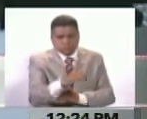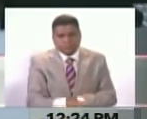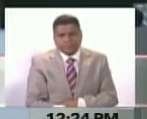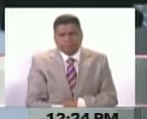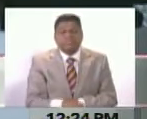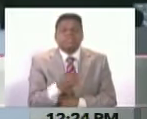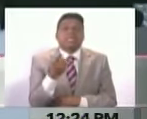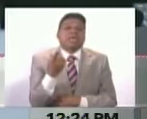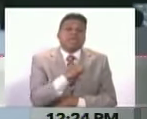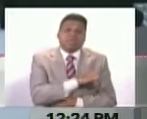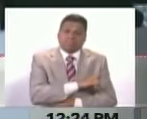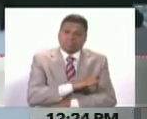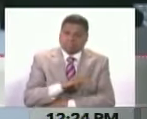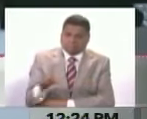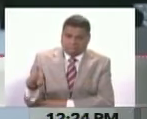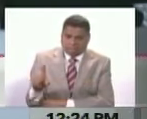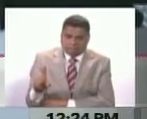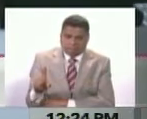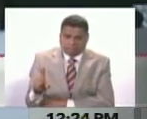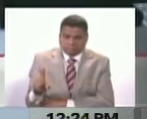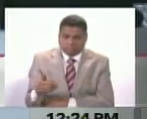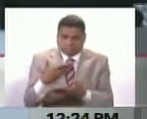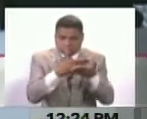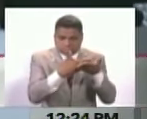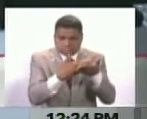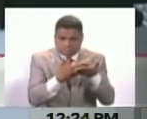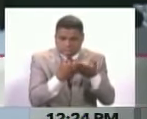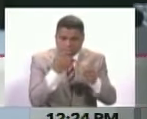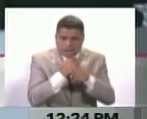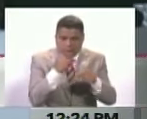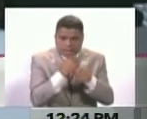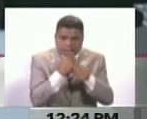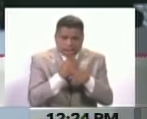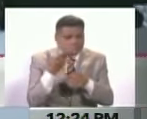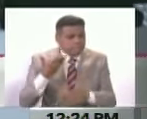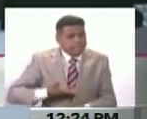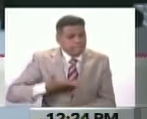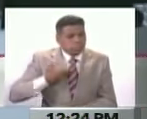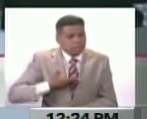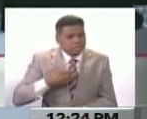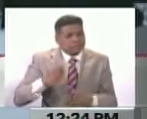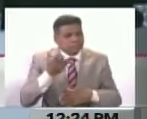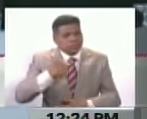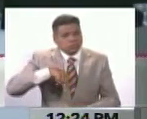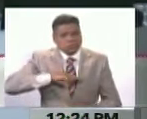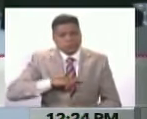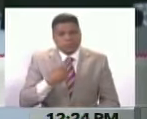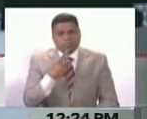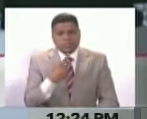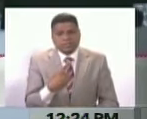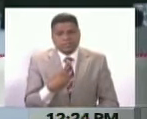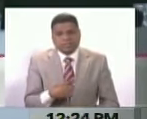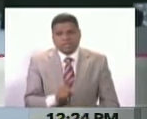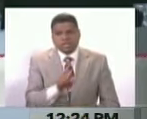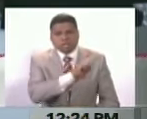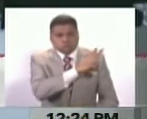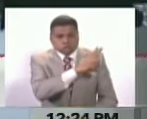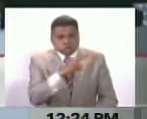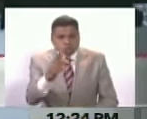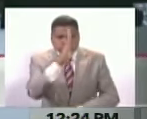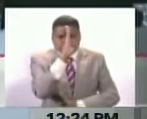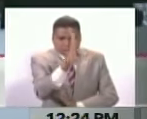papel más importante que nunca. Debemos declararnos no alineados con el